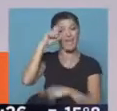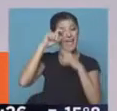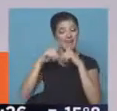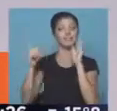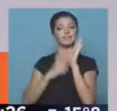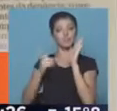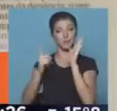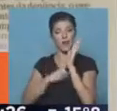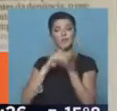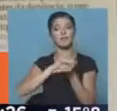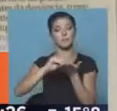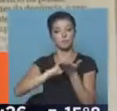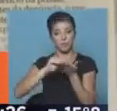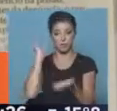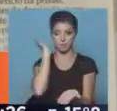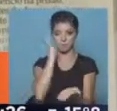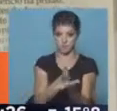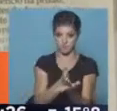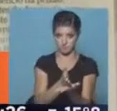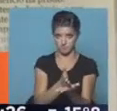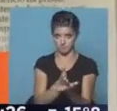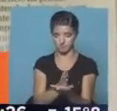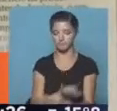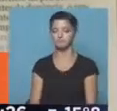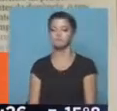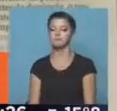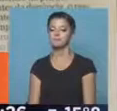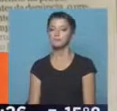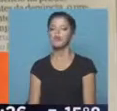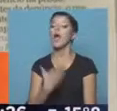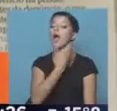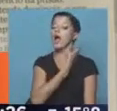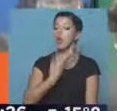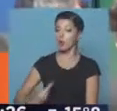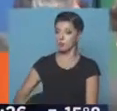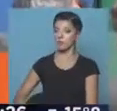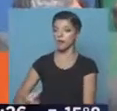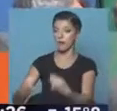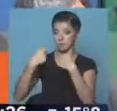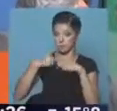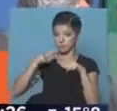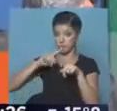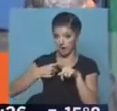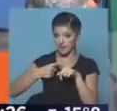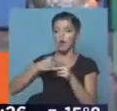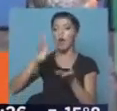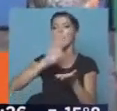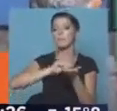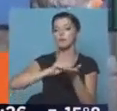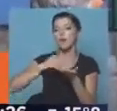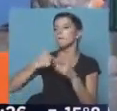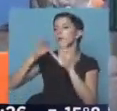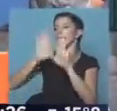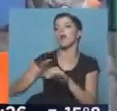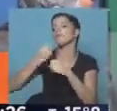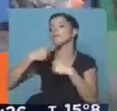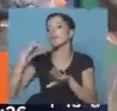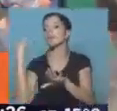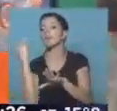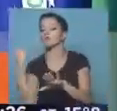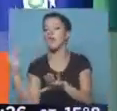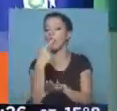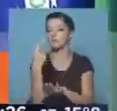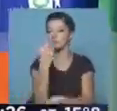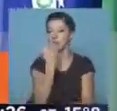titular de la Cámara de Diputados. El gobierno tiene el respaldo político suficiente en la Cámara Baja para frenar cualquier demanda contra